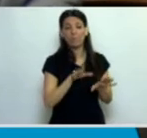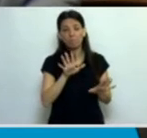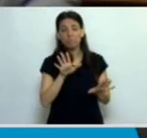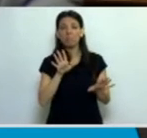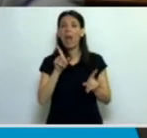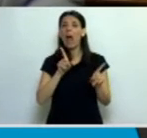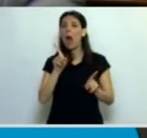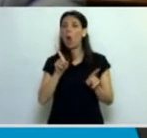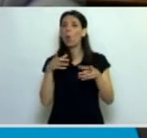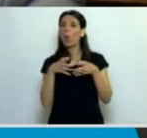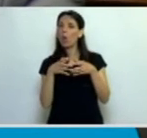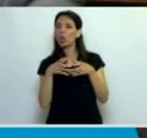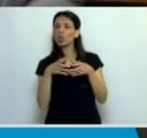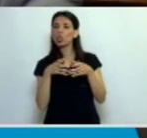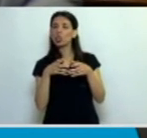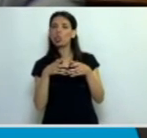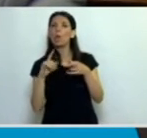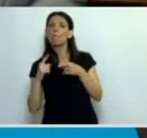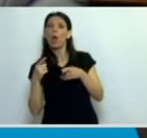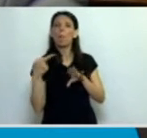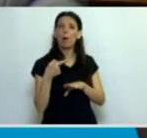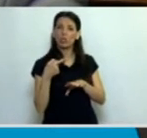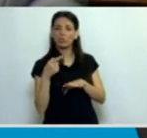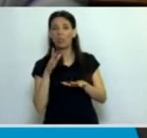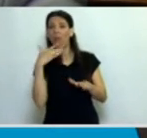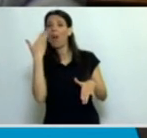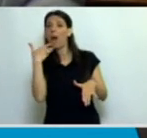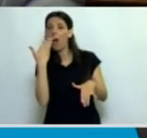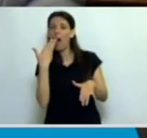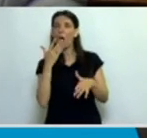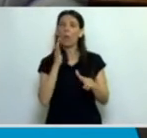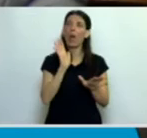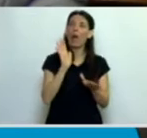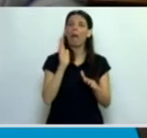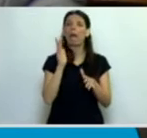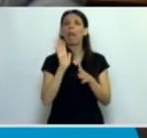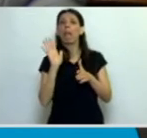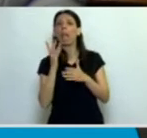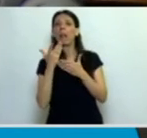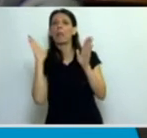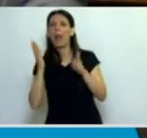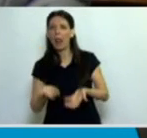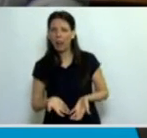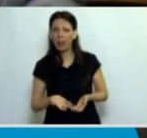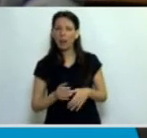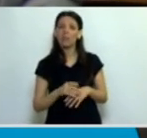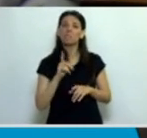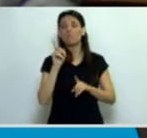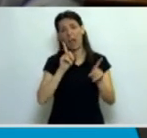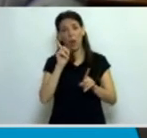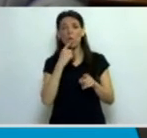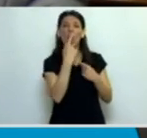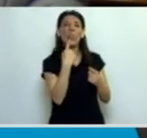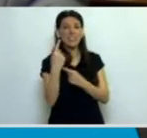sectores de la oposición, con un discurso neoliberal, plantean esto. Algunos de